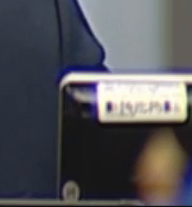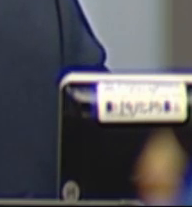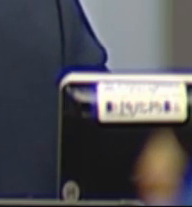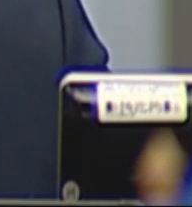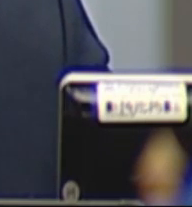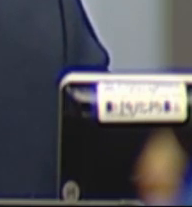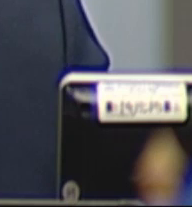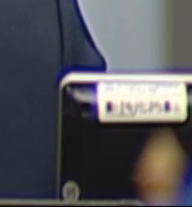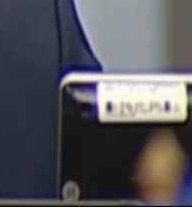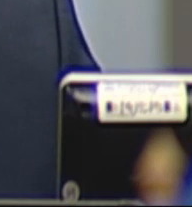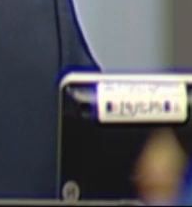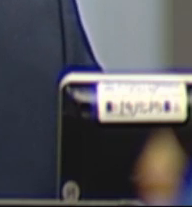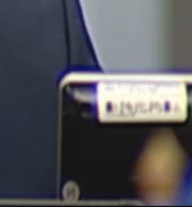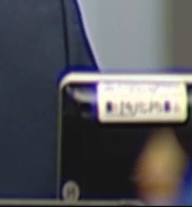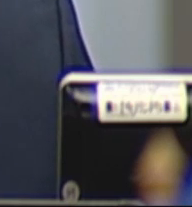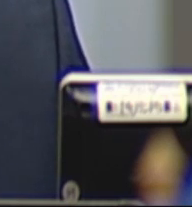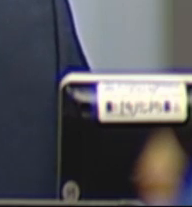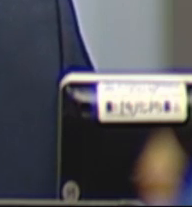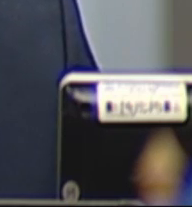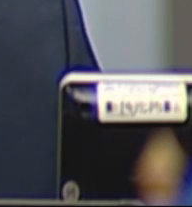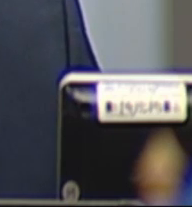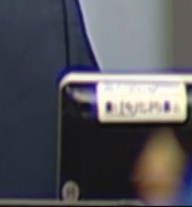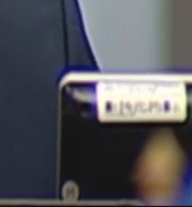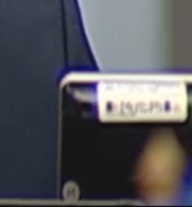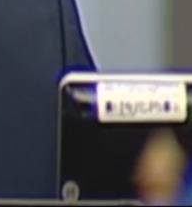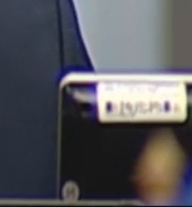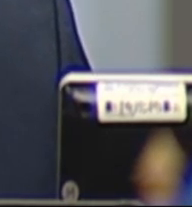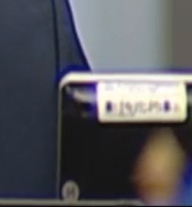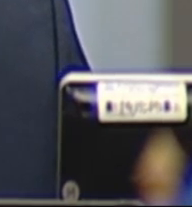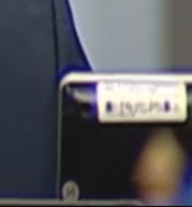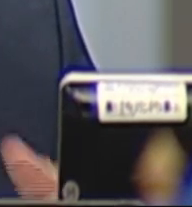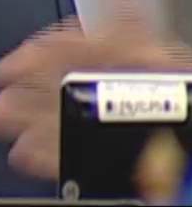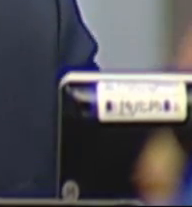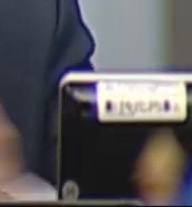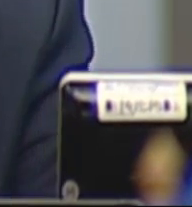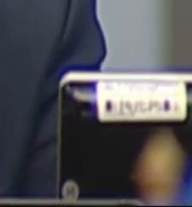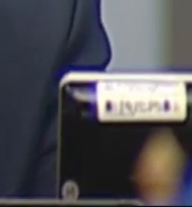un problema que obviamente todavía sigue